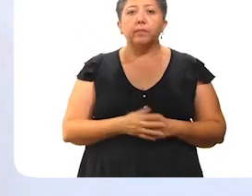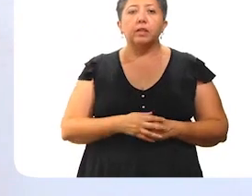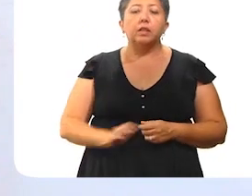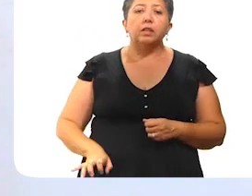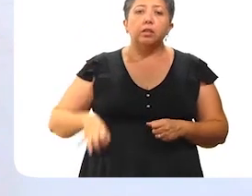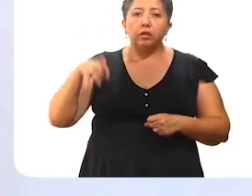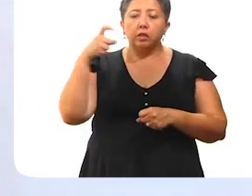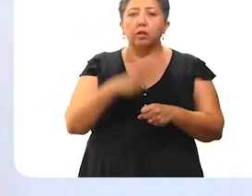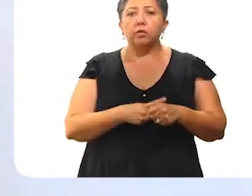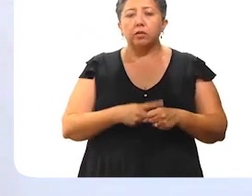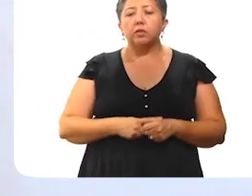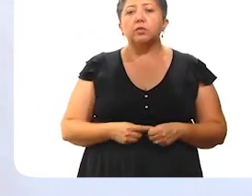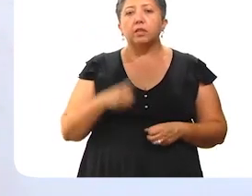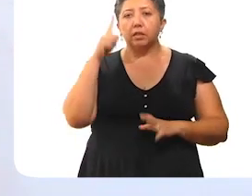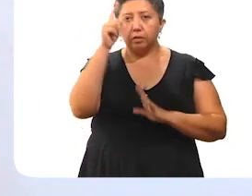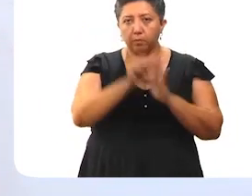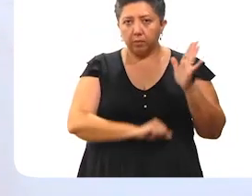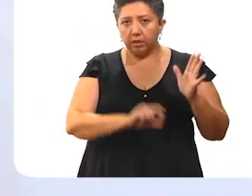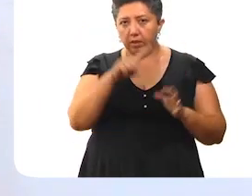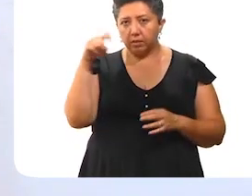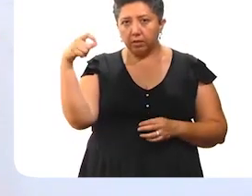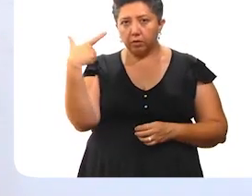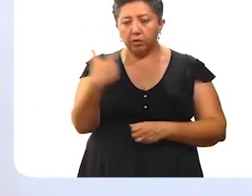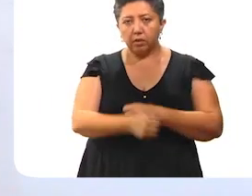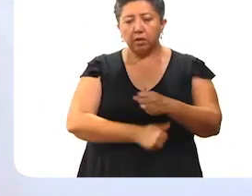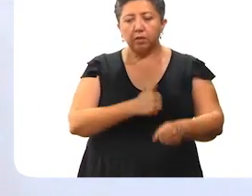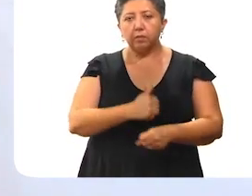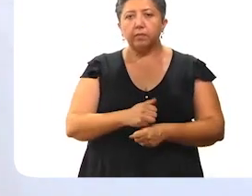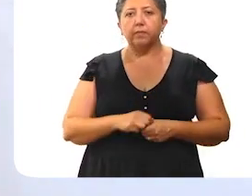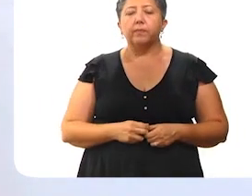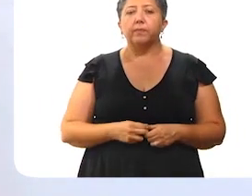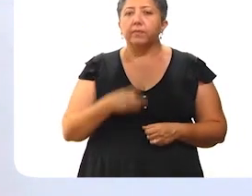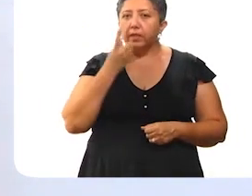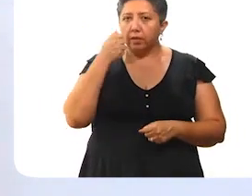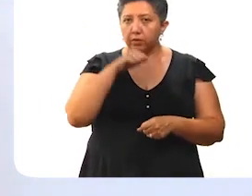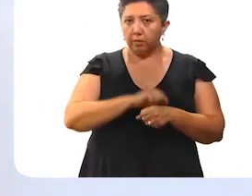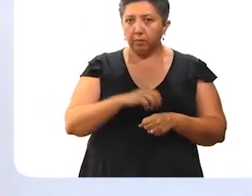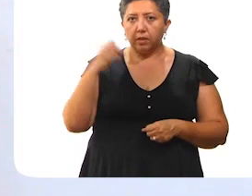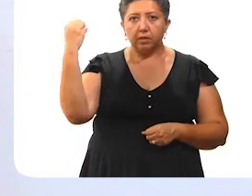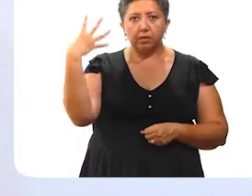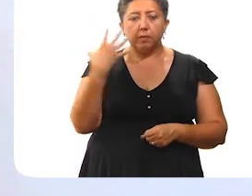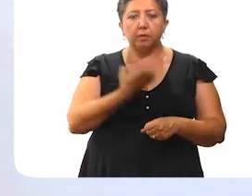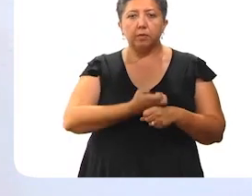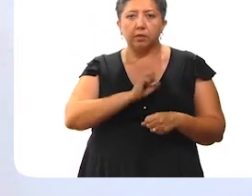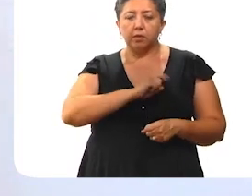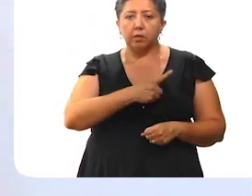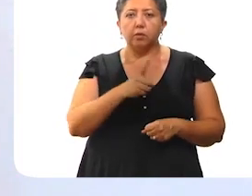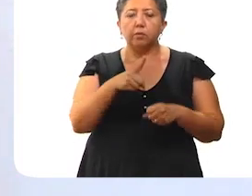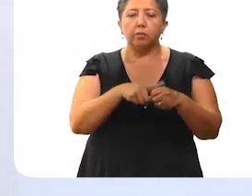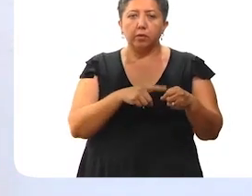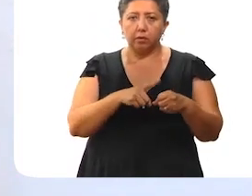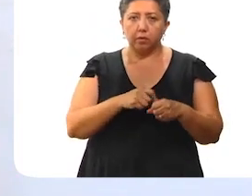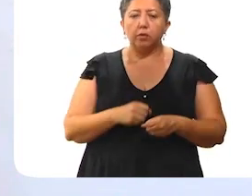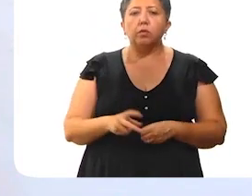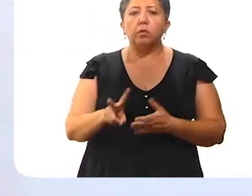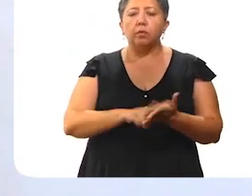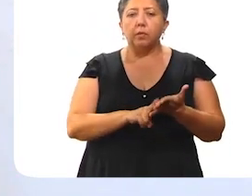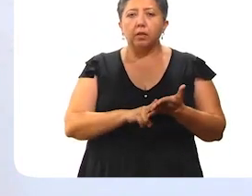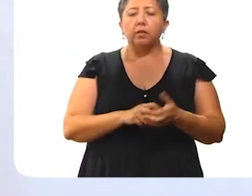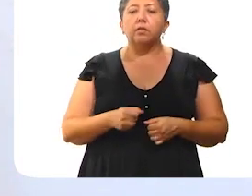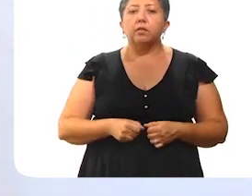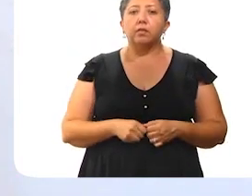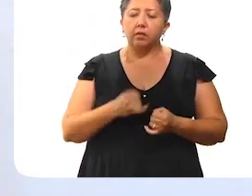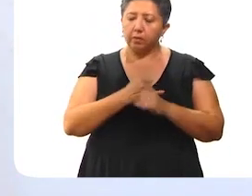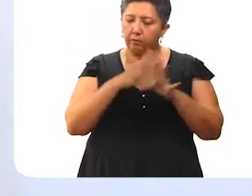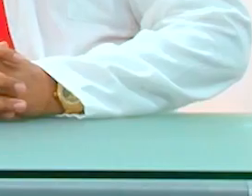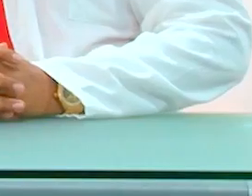diagnóstico. El rango de edad de los casos es de 1 mes a 107 años. Los indicadores semanales del Semáforo Estatal de Salud marcan color